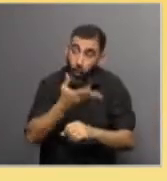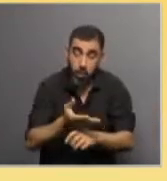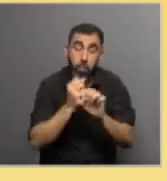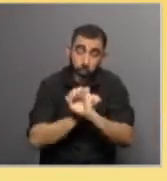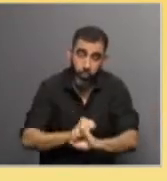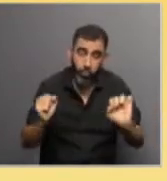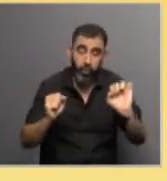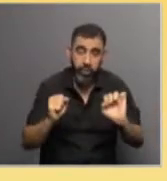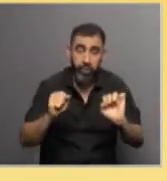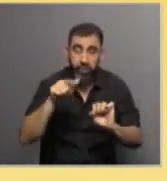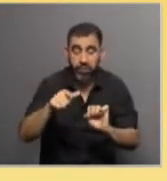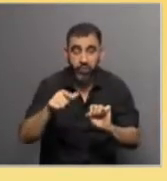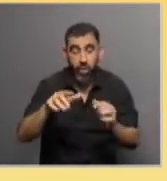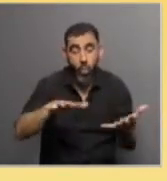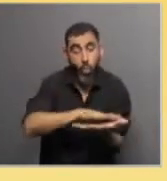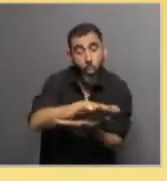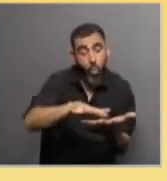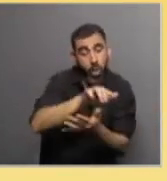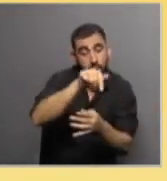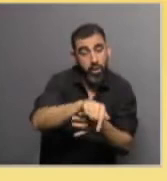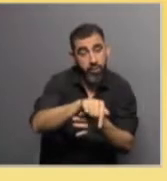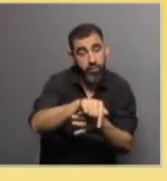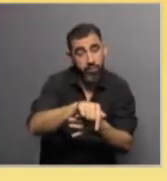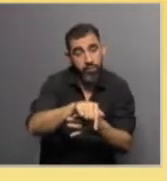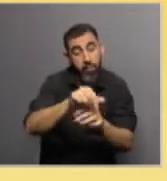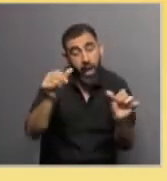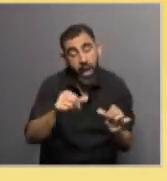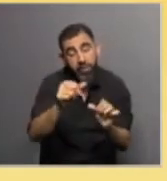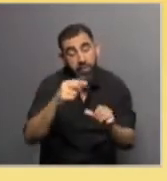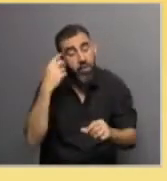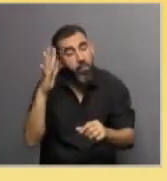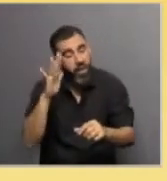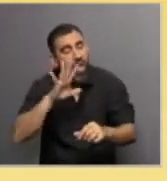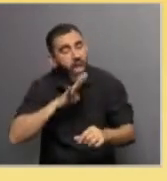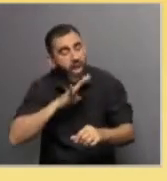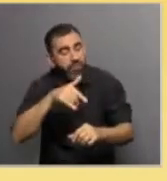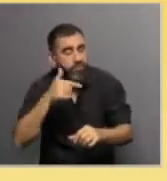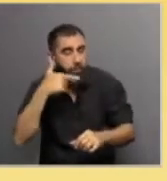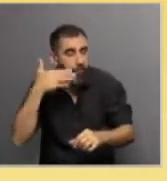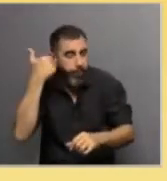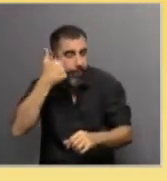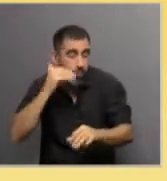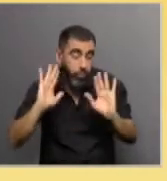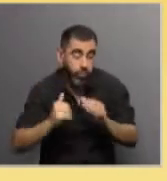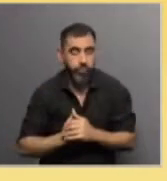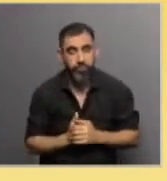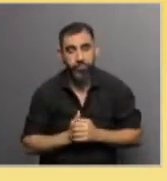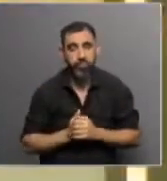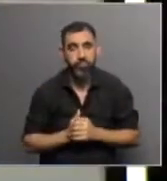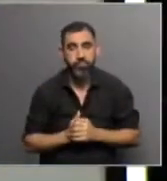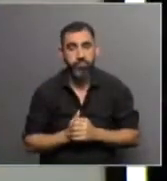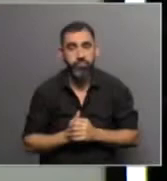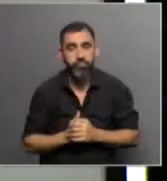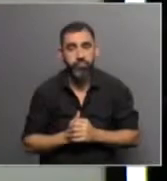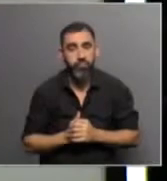favorable ese sector de la cuenca para haber hecho esa prospección en búsqueda de petróleo. Mencionaste más de una